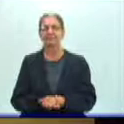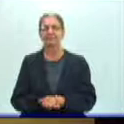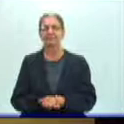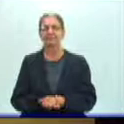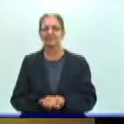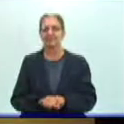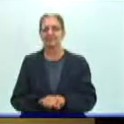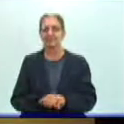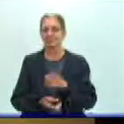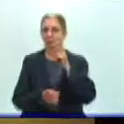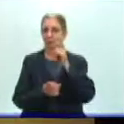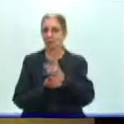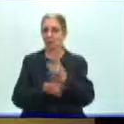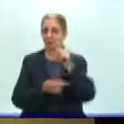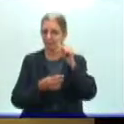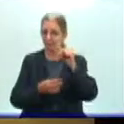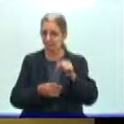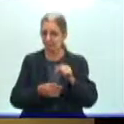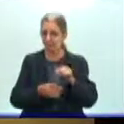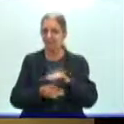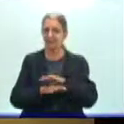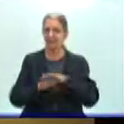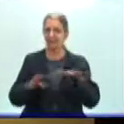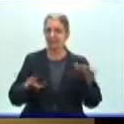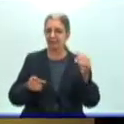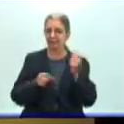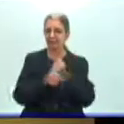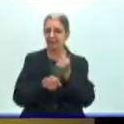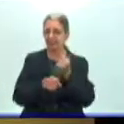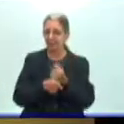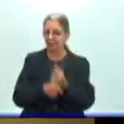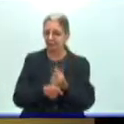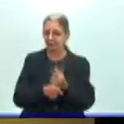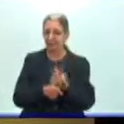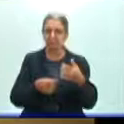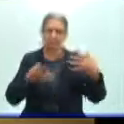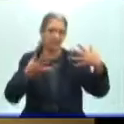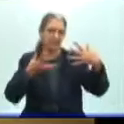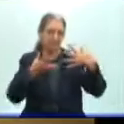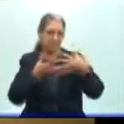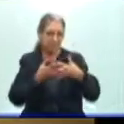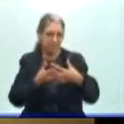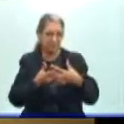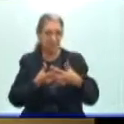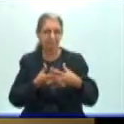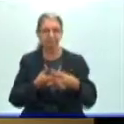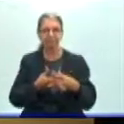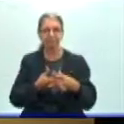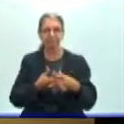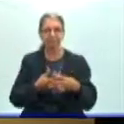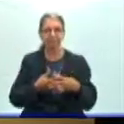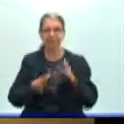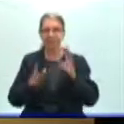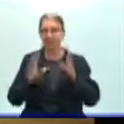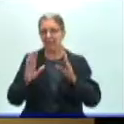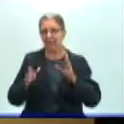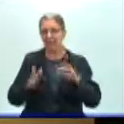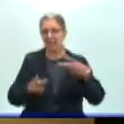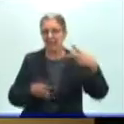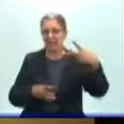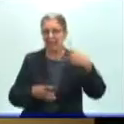En el encuentro de hoy hemos estado trabajando con las relaciones que se establecen entre los ángulos en